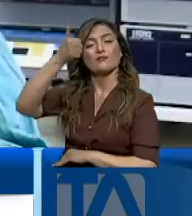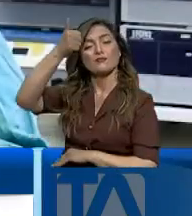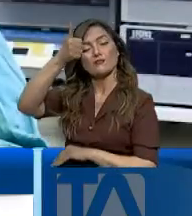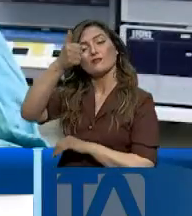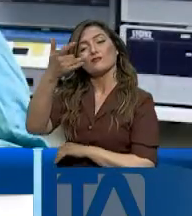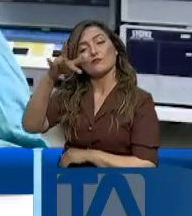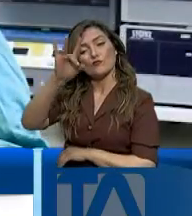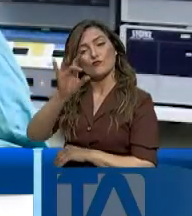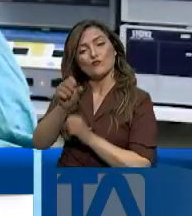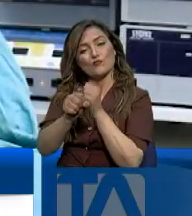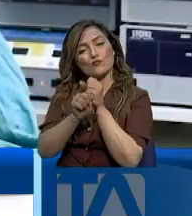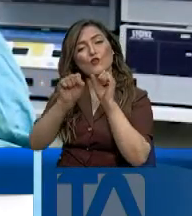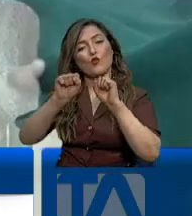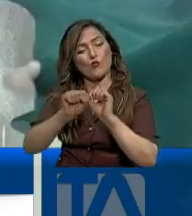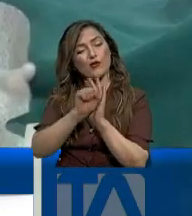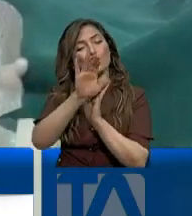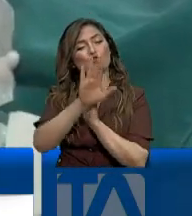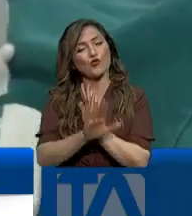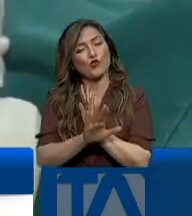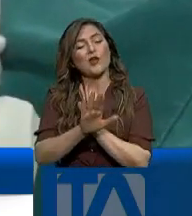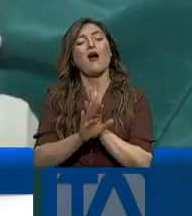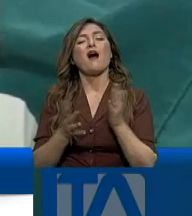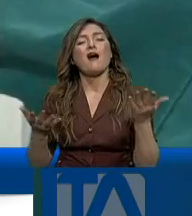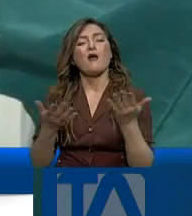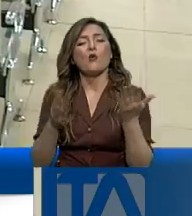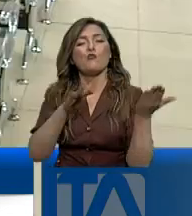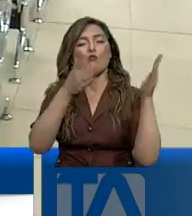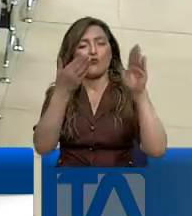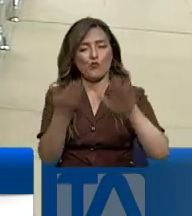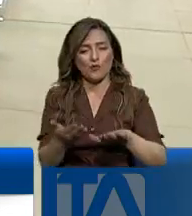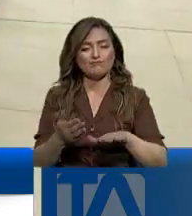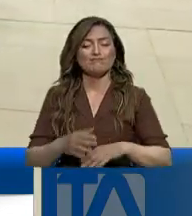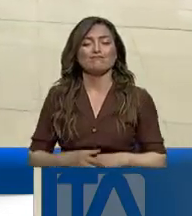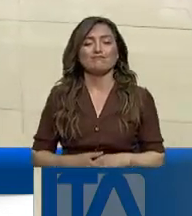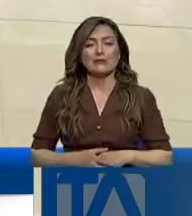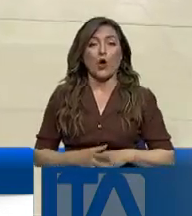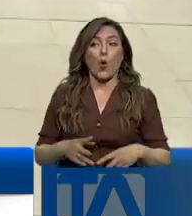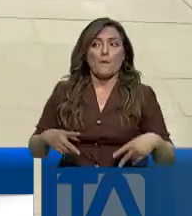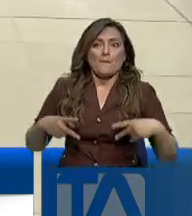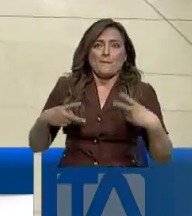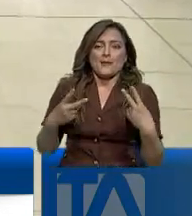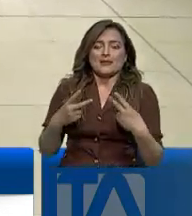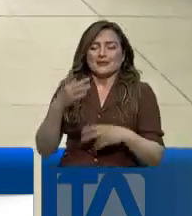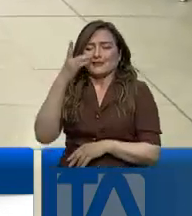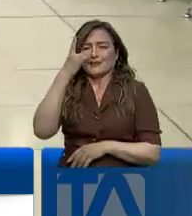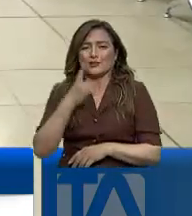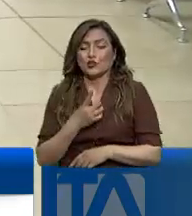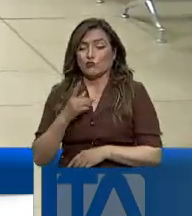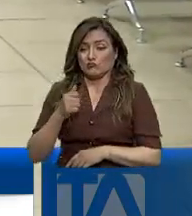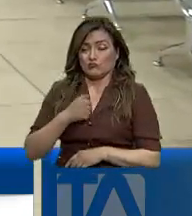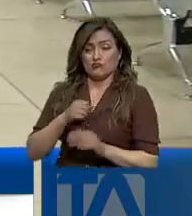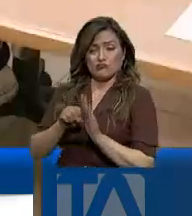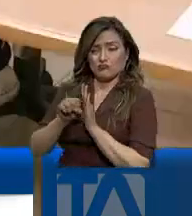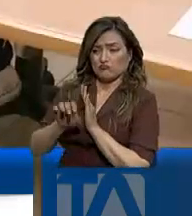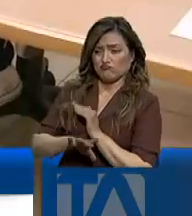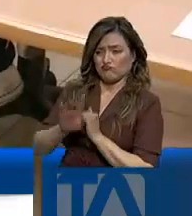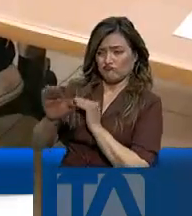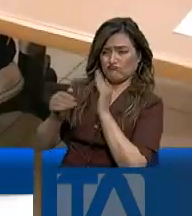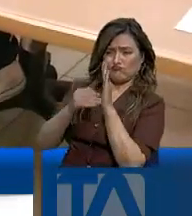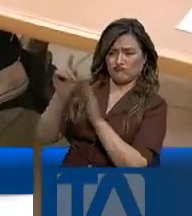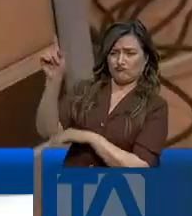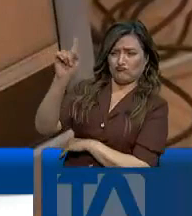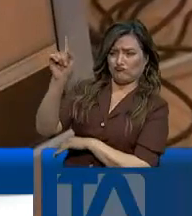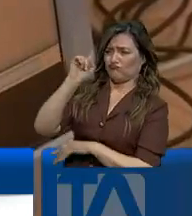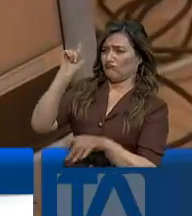18 años se convertirán en donantes al momento de fallecer a menos que en vida hubieran manifestado lo contrario al momento de obtener